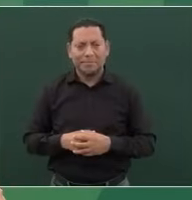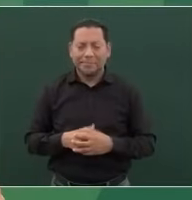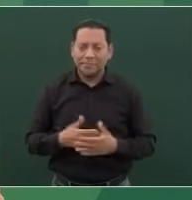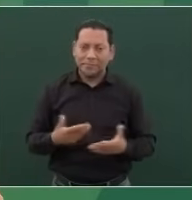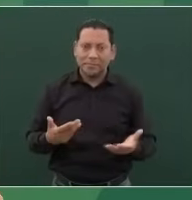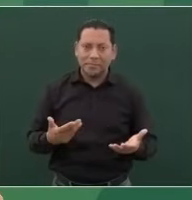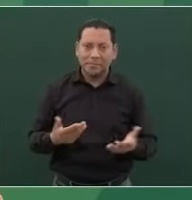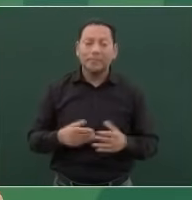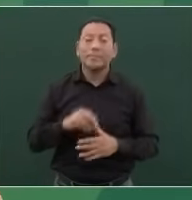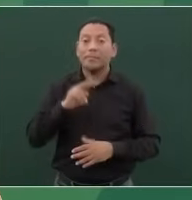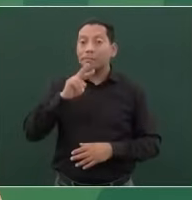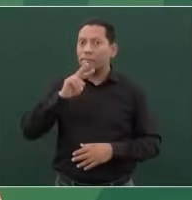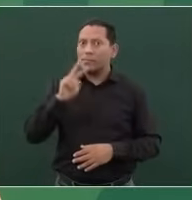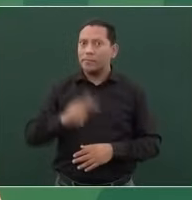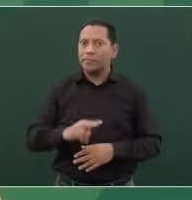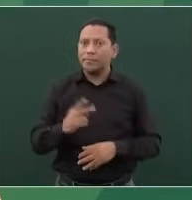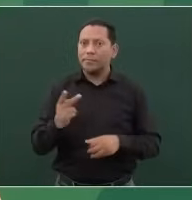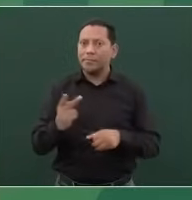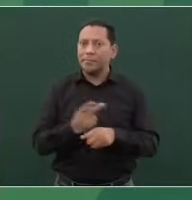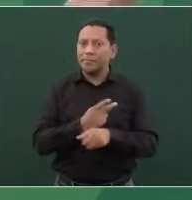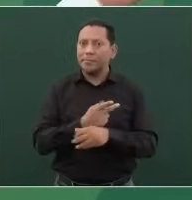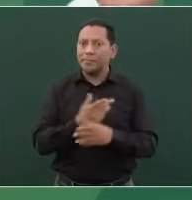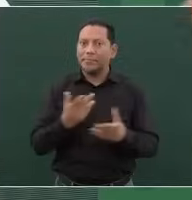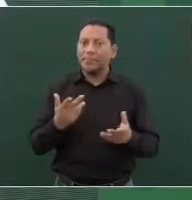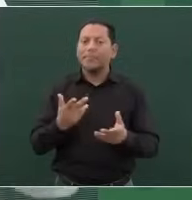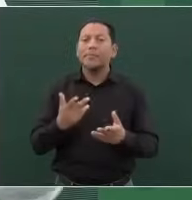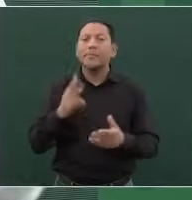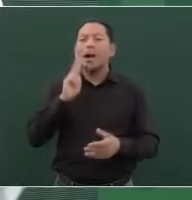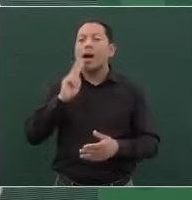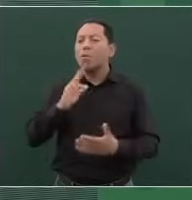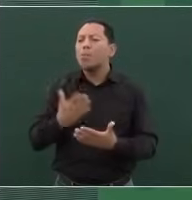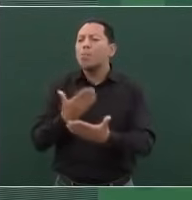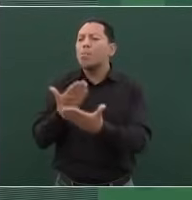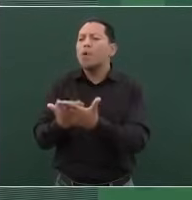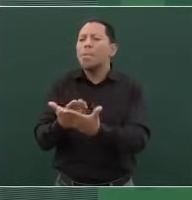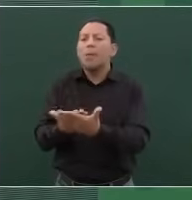¿qué te crees? ¿Dónde están las pruebas?